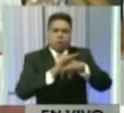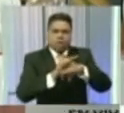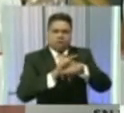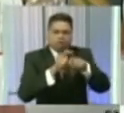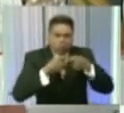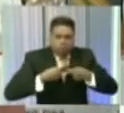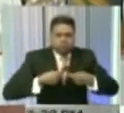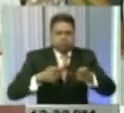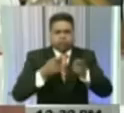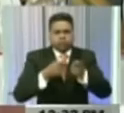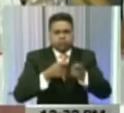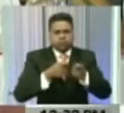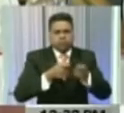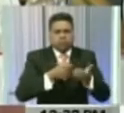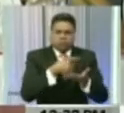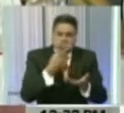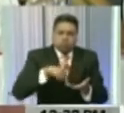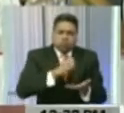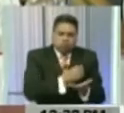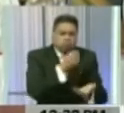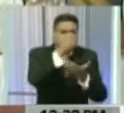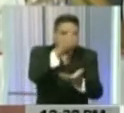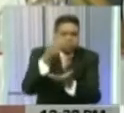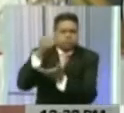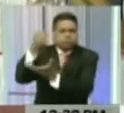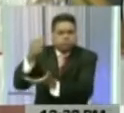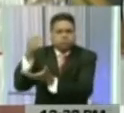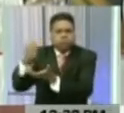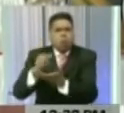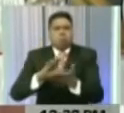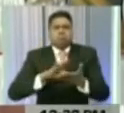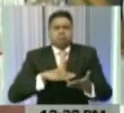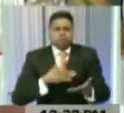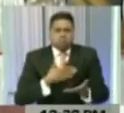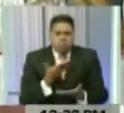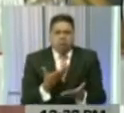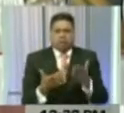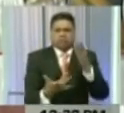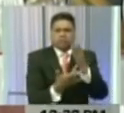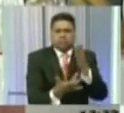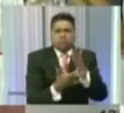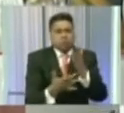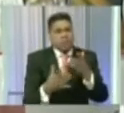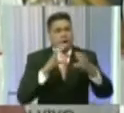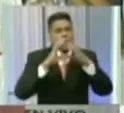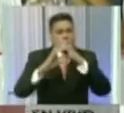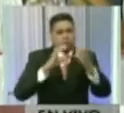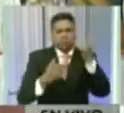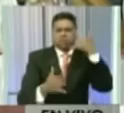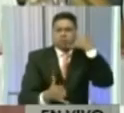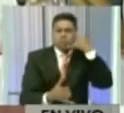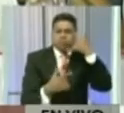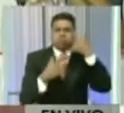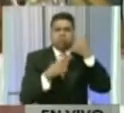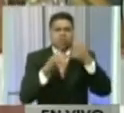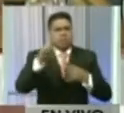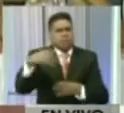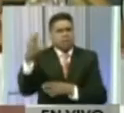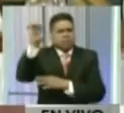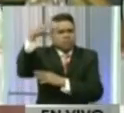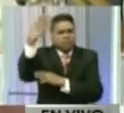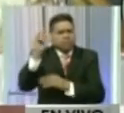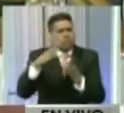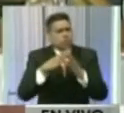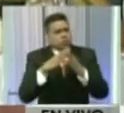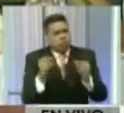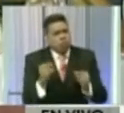inversión para igualar los derechos que tiene la gente en el acceso a la telecomunicación. ¿Ven? El satélite Simón Bolívar. Todo